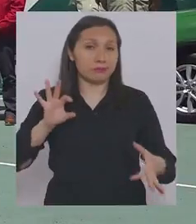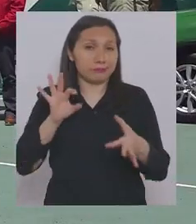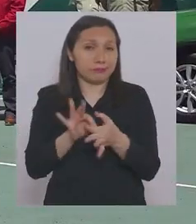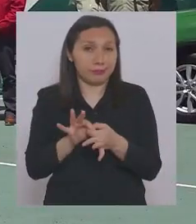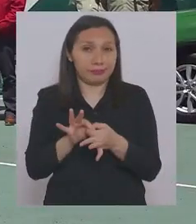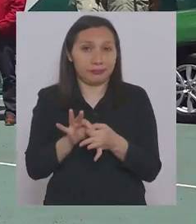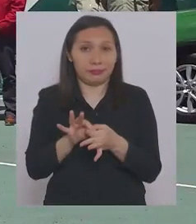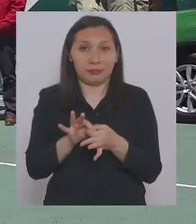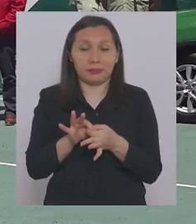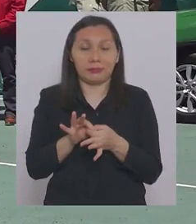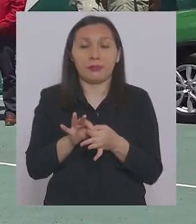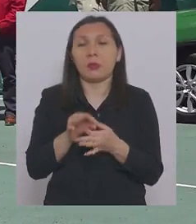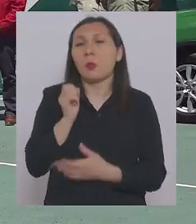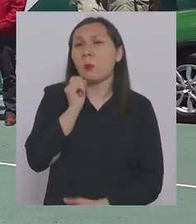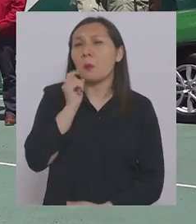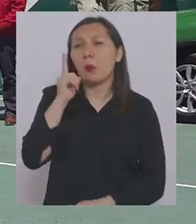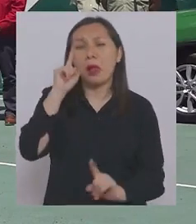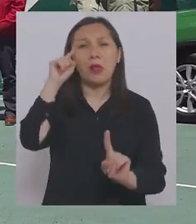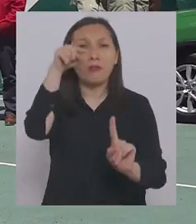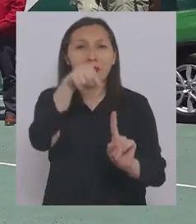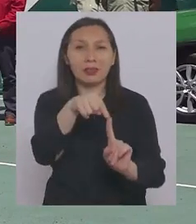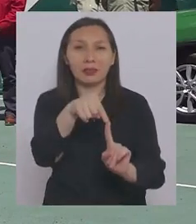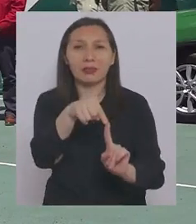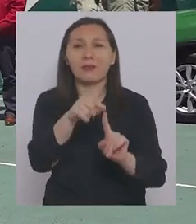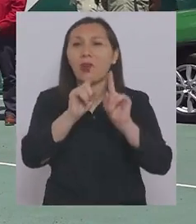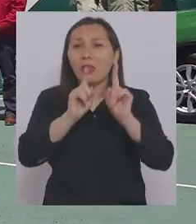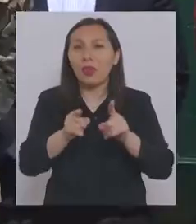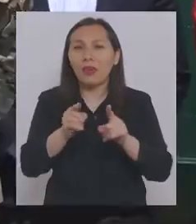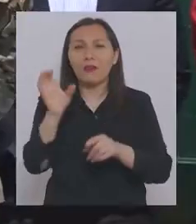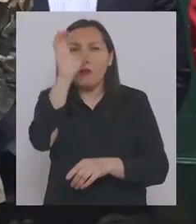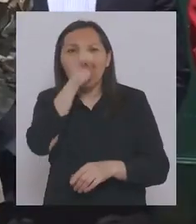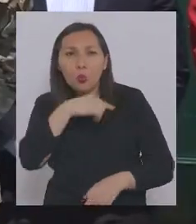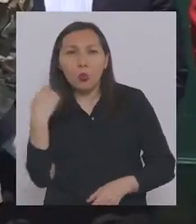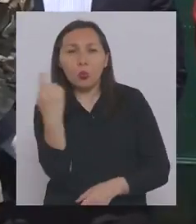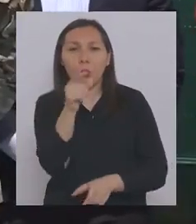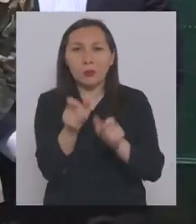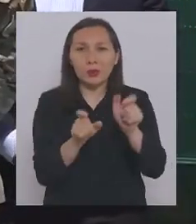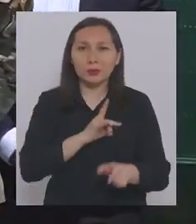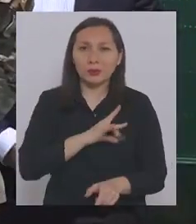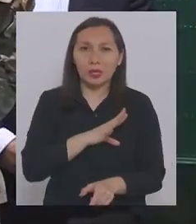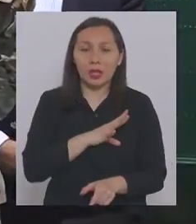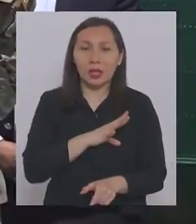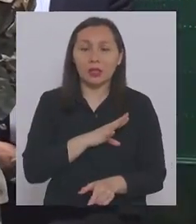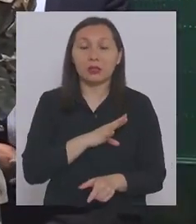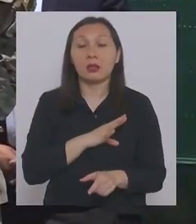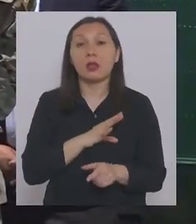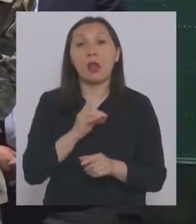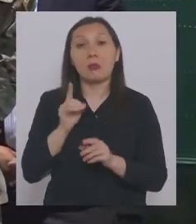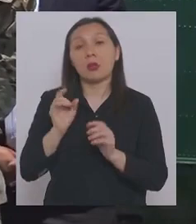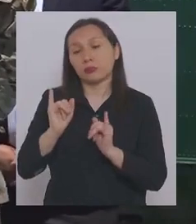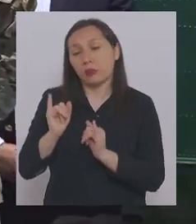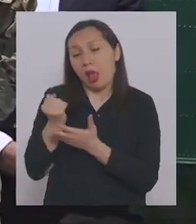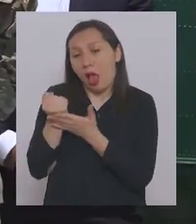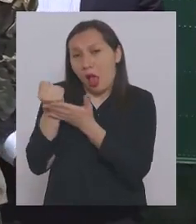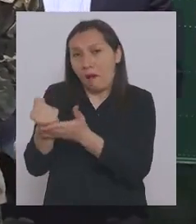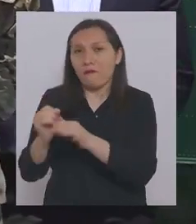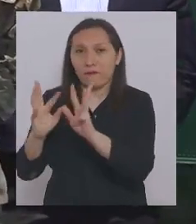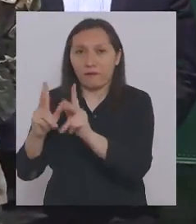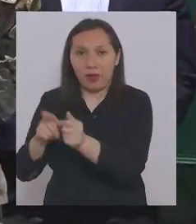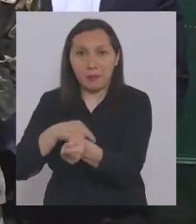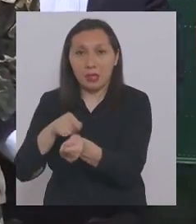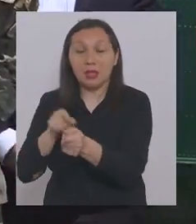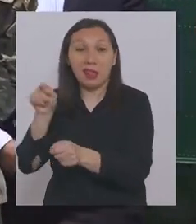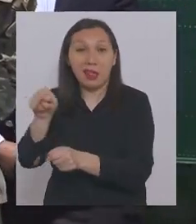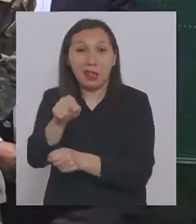ligadas. ¿Cuál es el objetivo que debiéramos perseguir todos los chilenos? Por una parte, ayudar a las familias que han